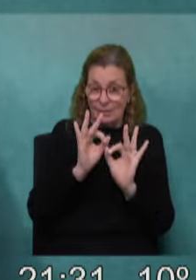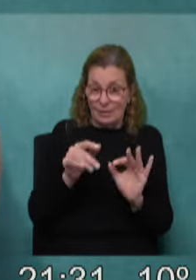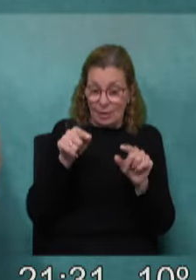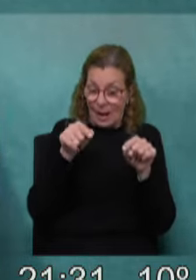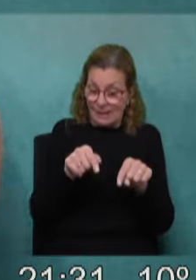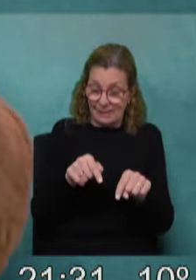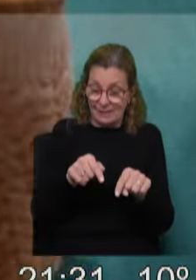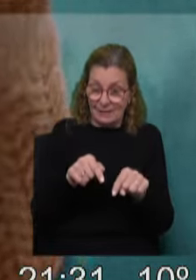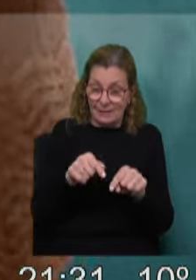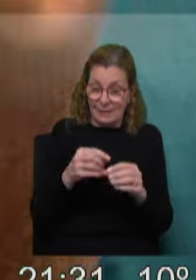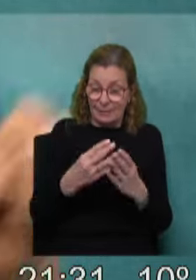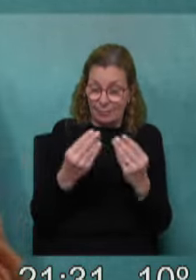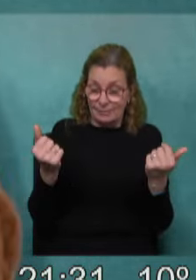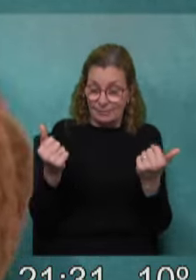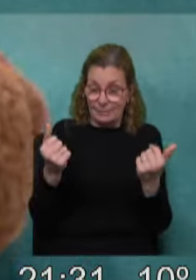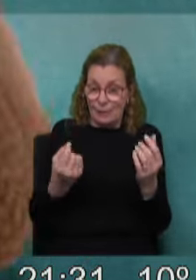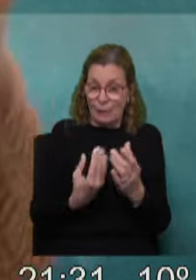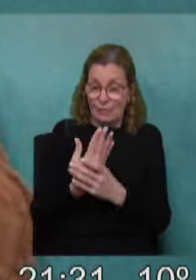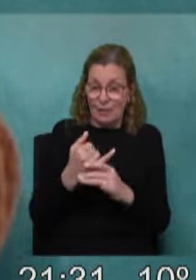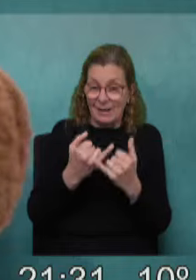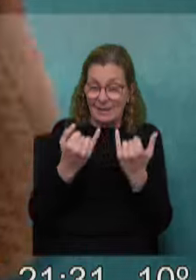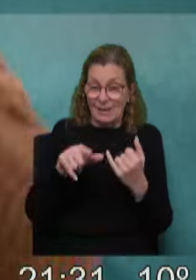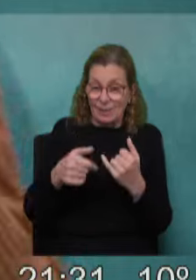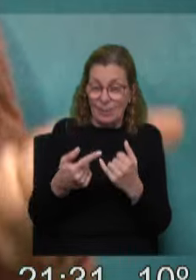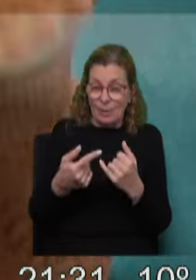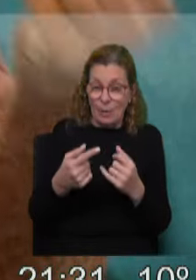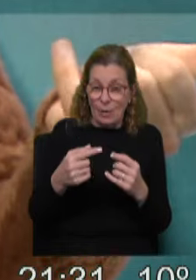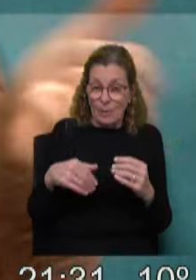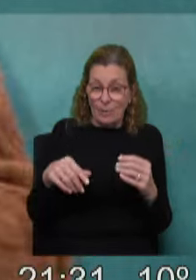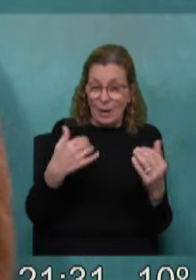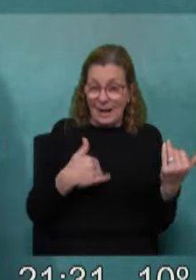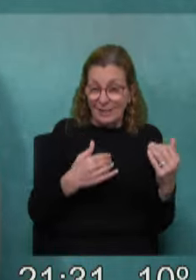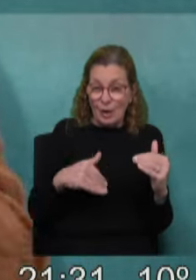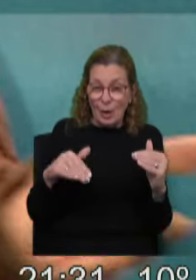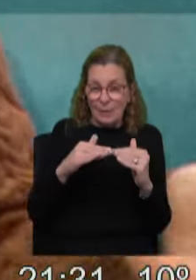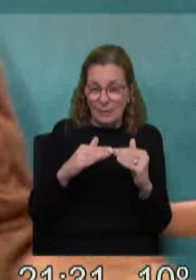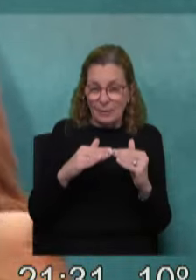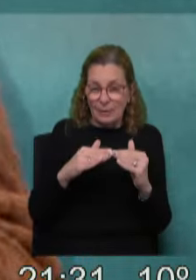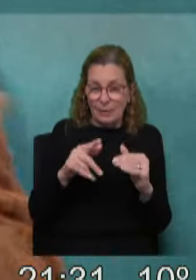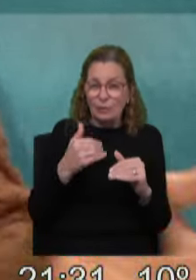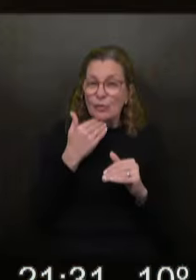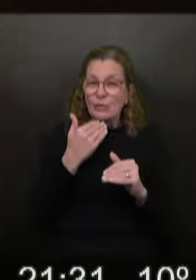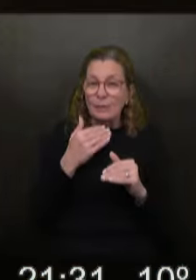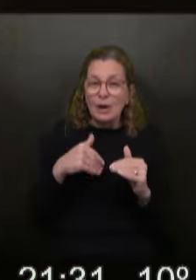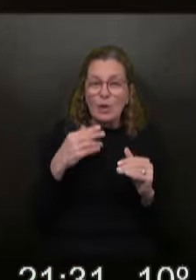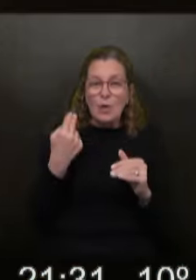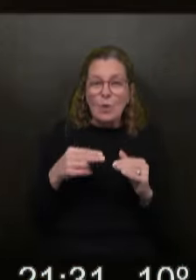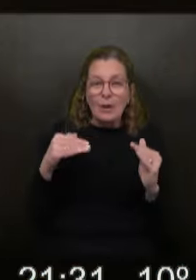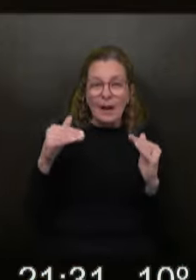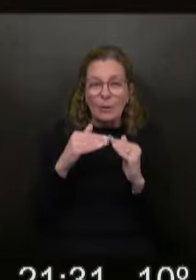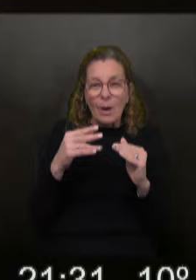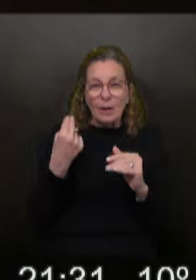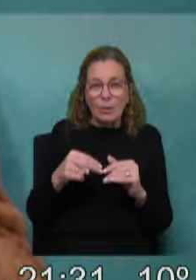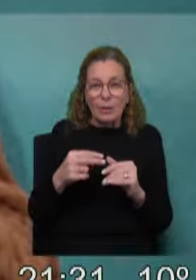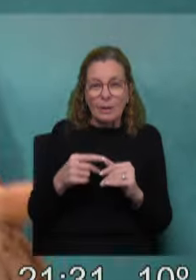ahí y desaparecen y renacen al día siguiente la misma obra o la misma canción y, bueno, vos lo sabés, y nunca es igual. Y nunca es